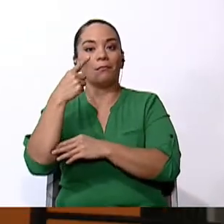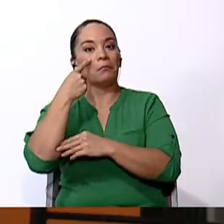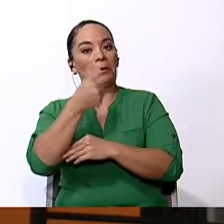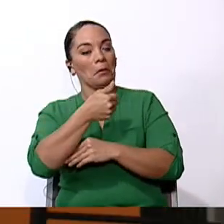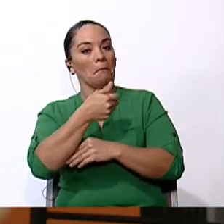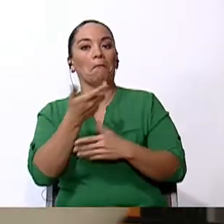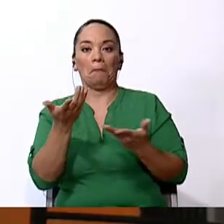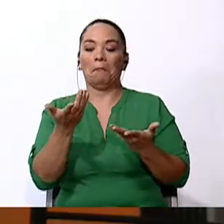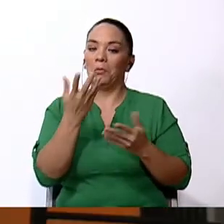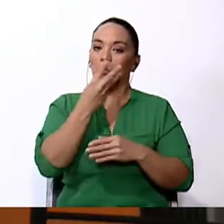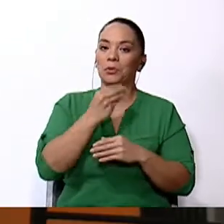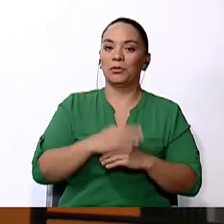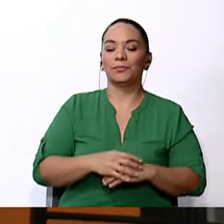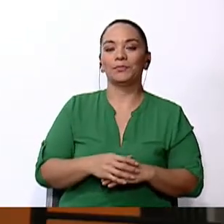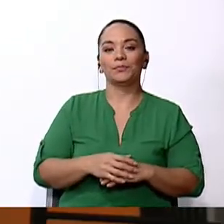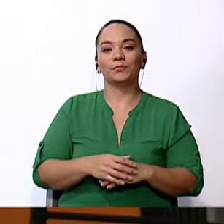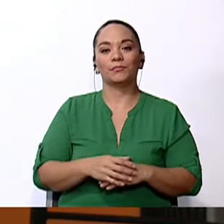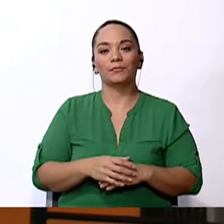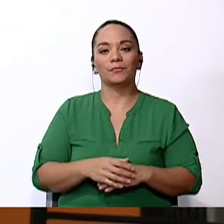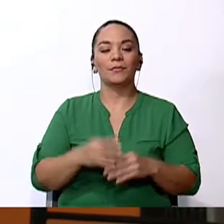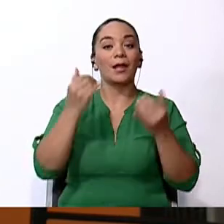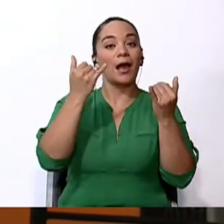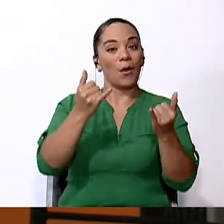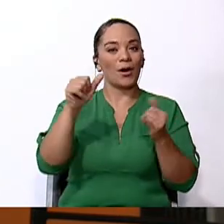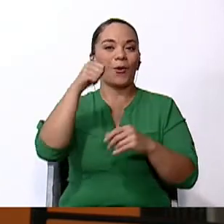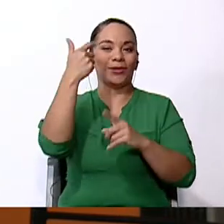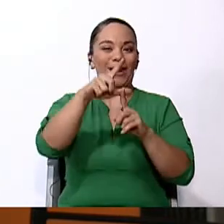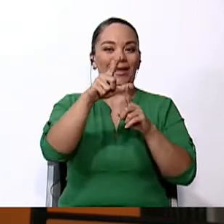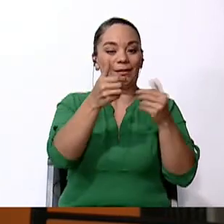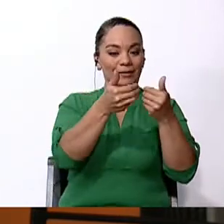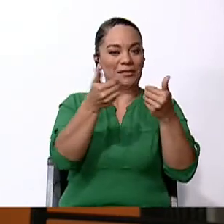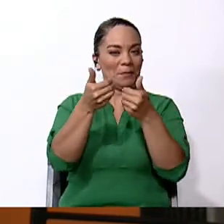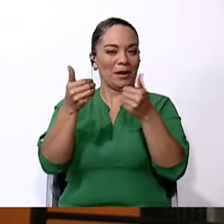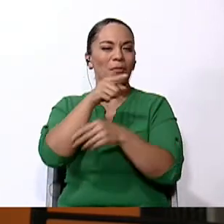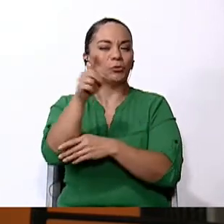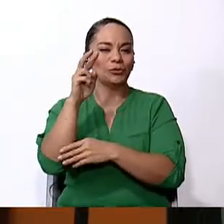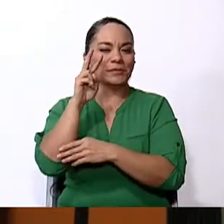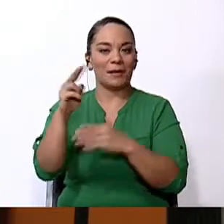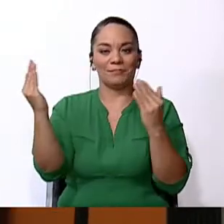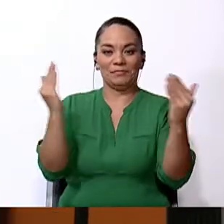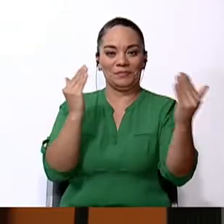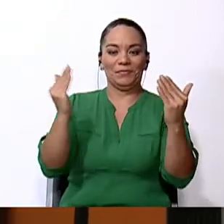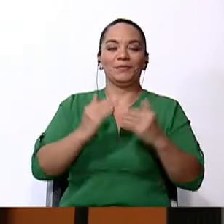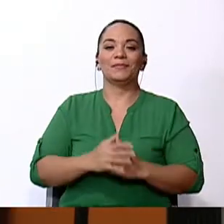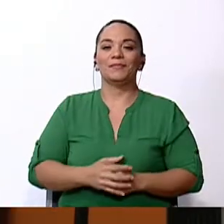tan mal, ¿verdad? Bueno, ahora voy a hacer lo mismo, pero con la letra de imprenta, para que ustedes vean y comparen.